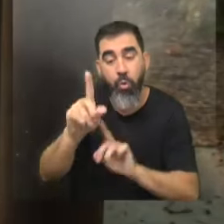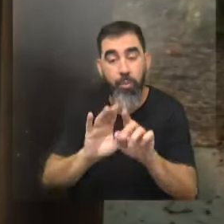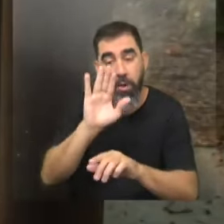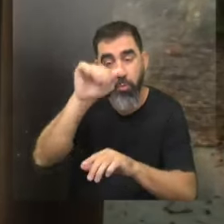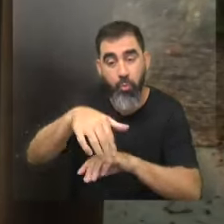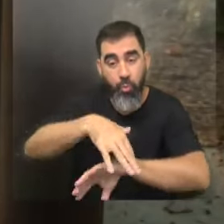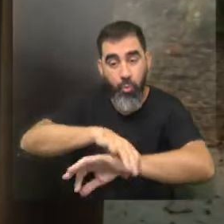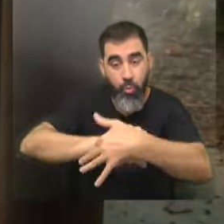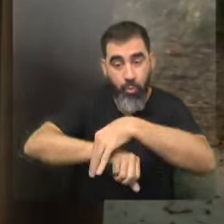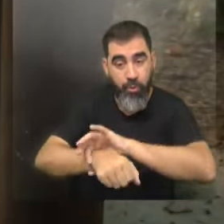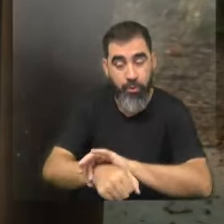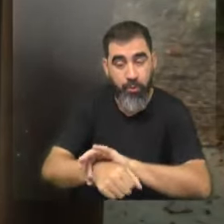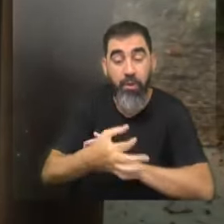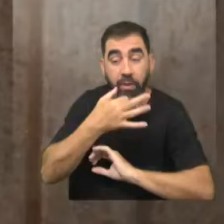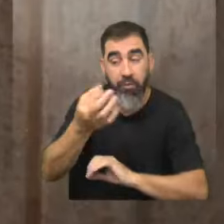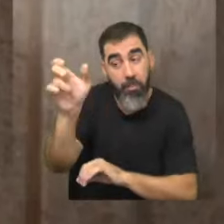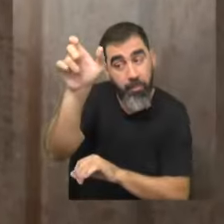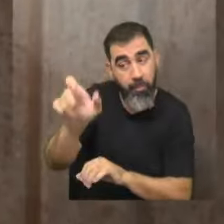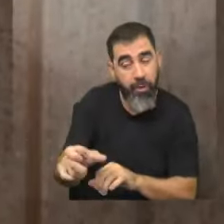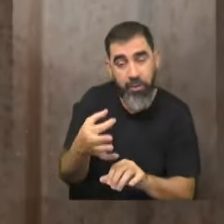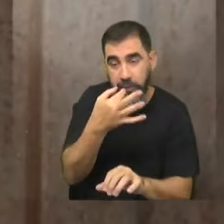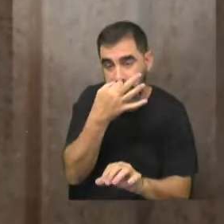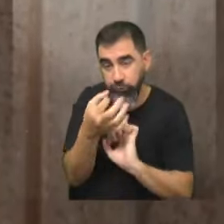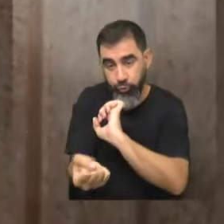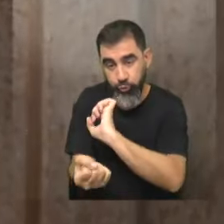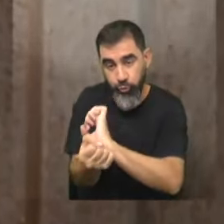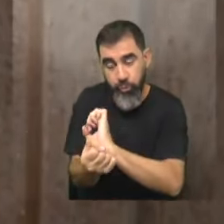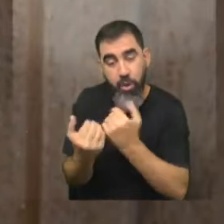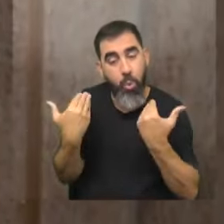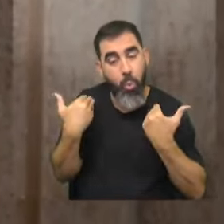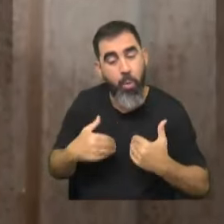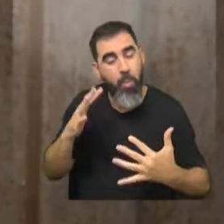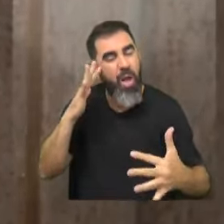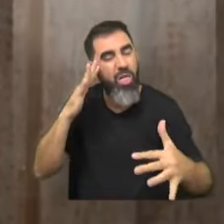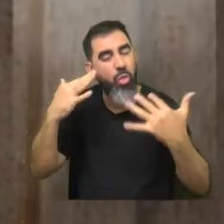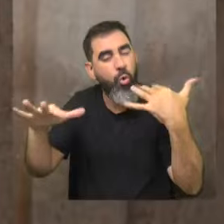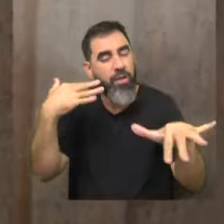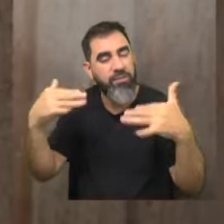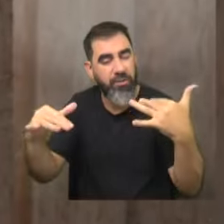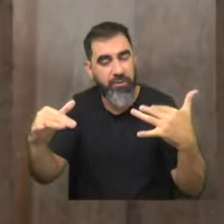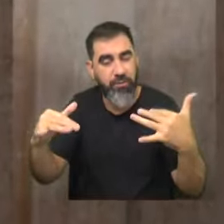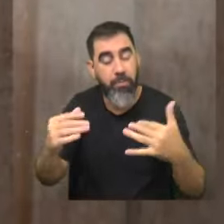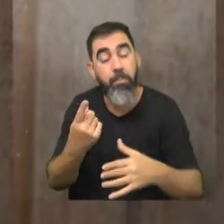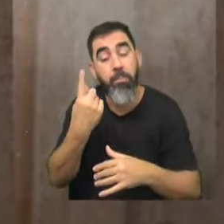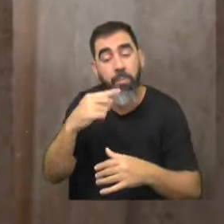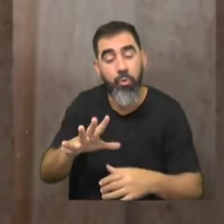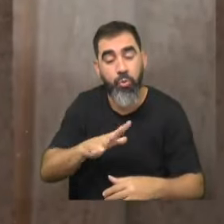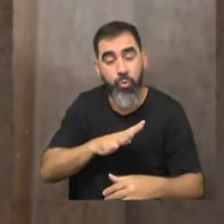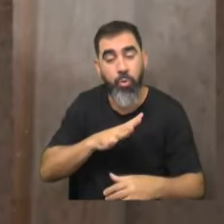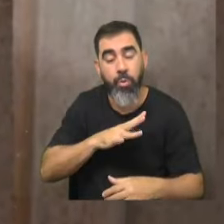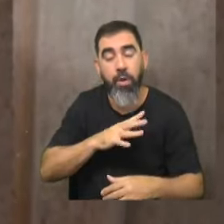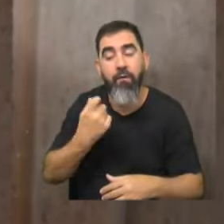el contexto apunta a que es una persona esclavizada y el cuerpo sería de un adolescente. No obstante, aún son